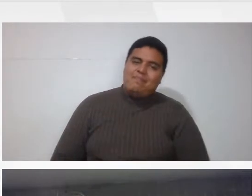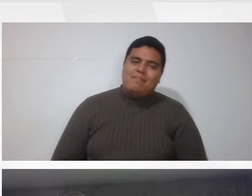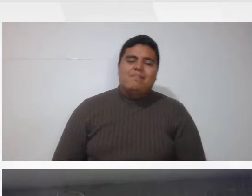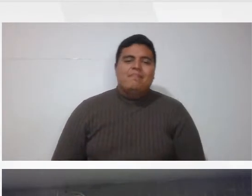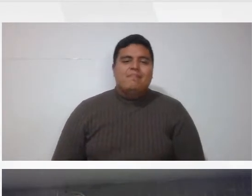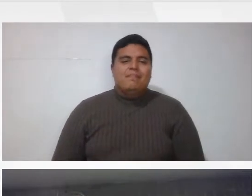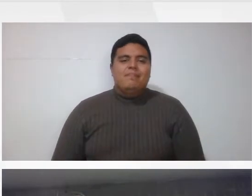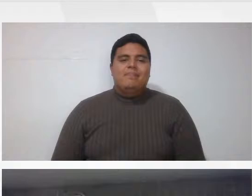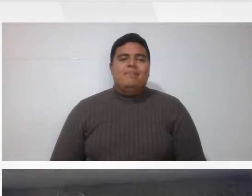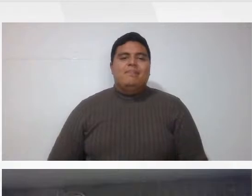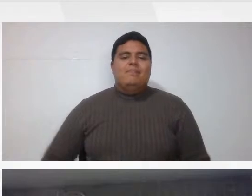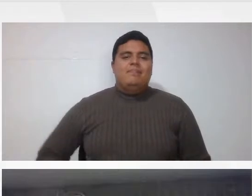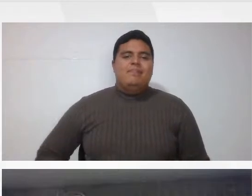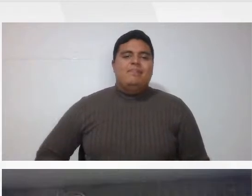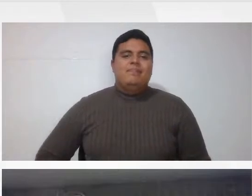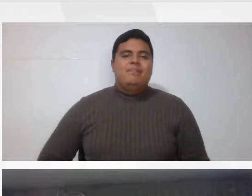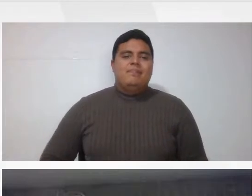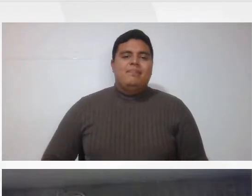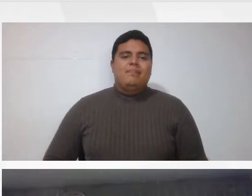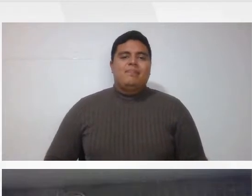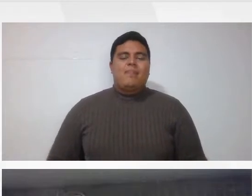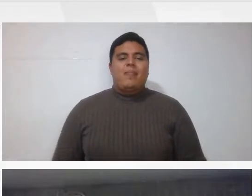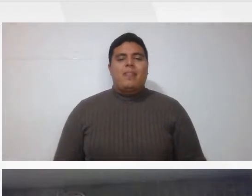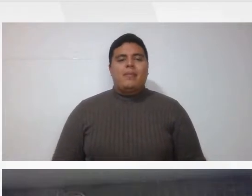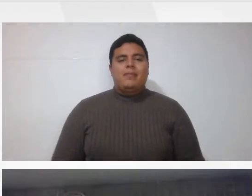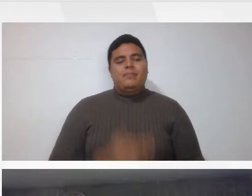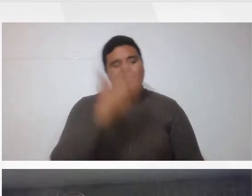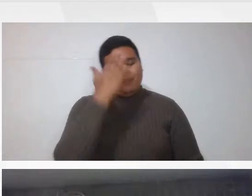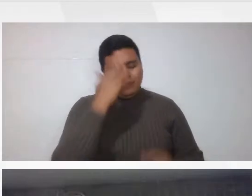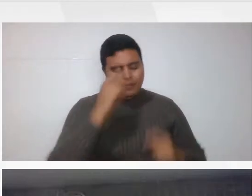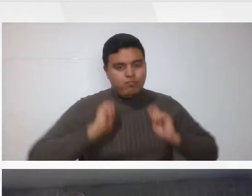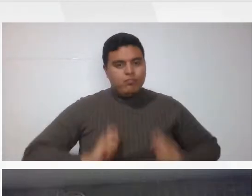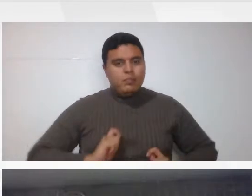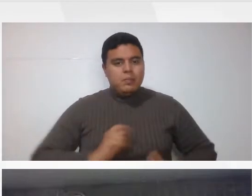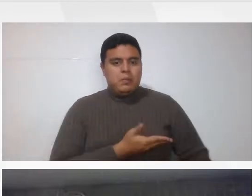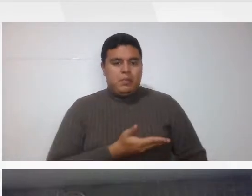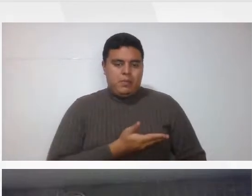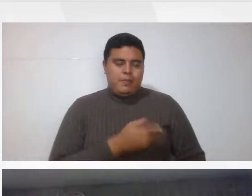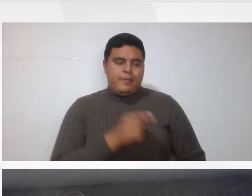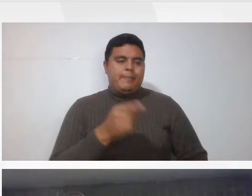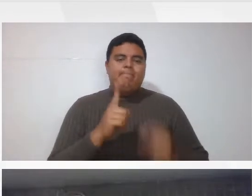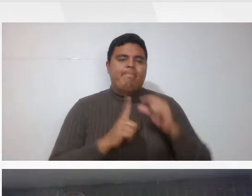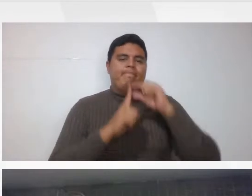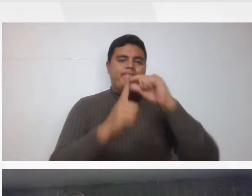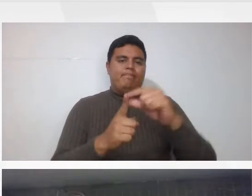Bueno, pues como madre, pues decirle a Mario